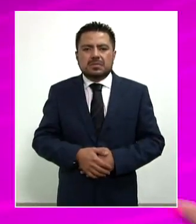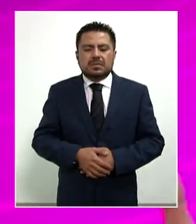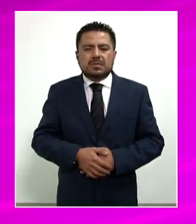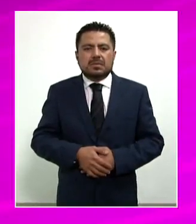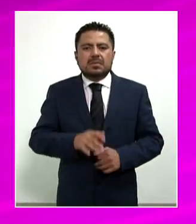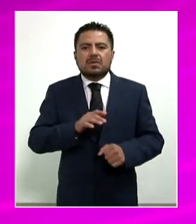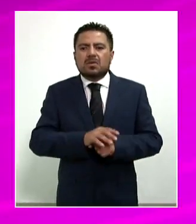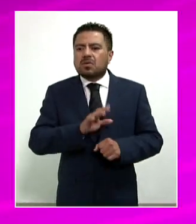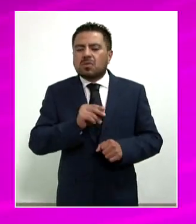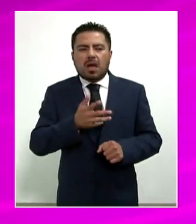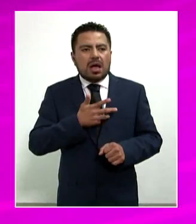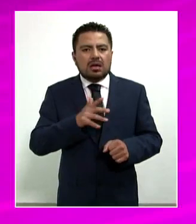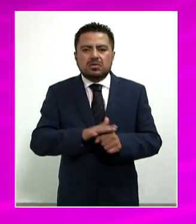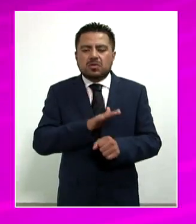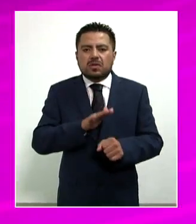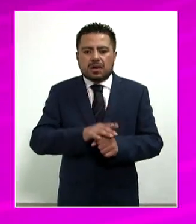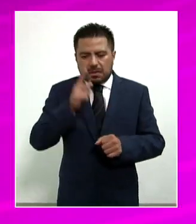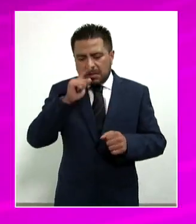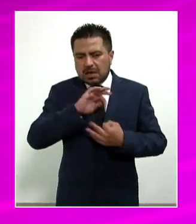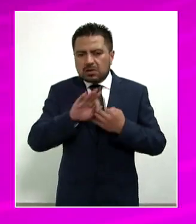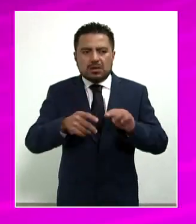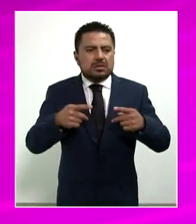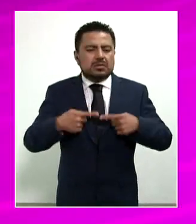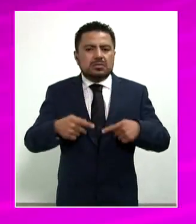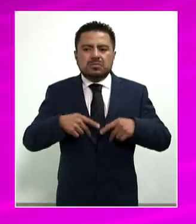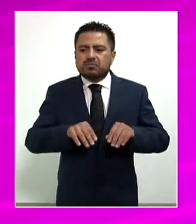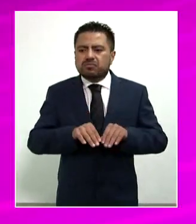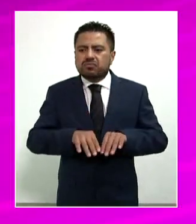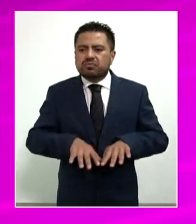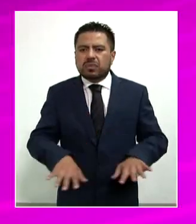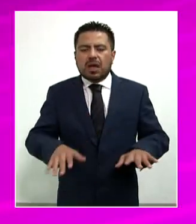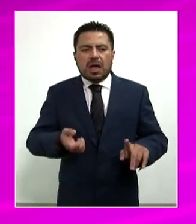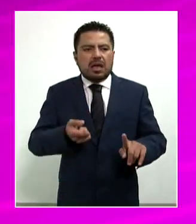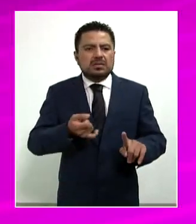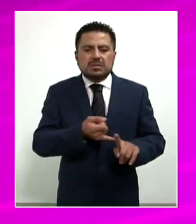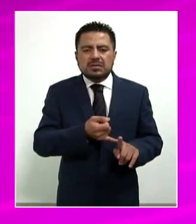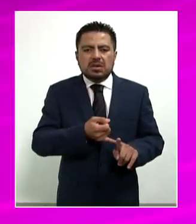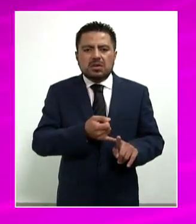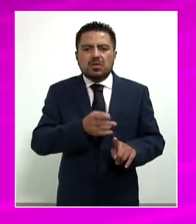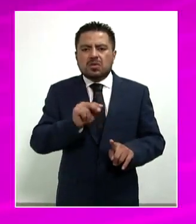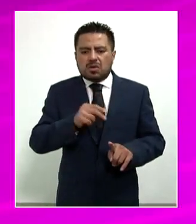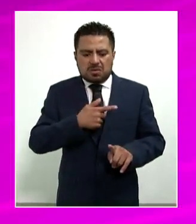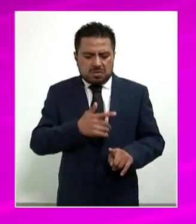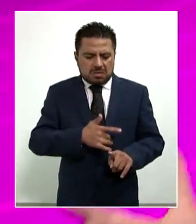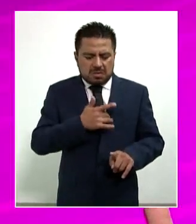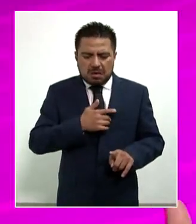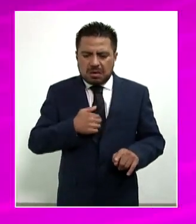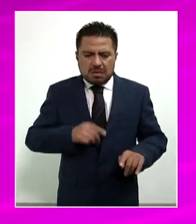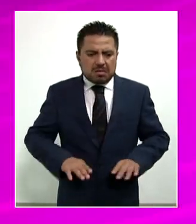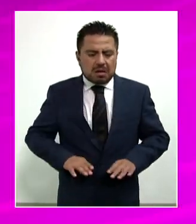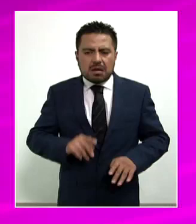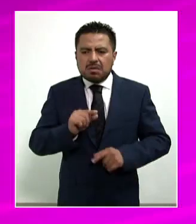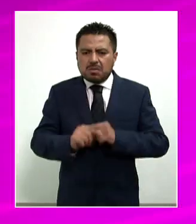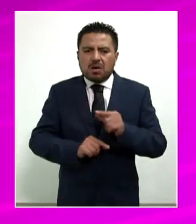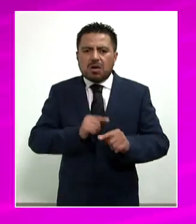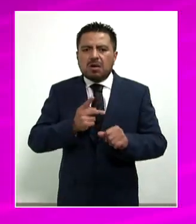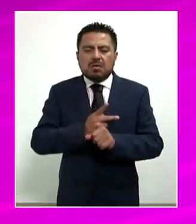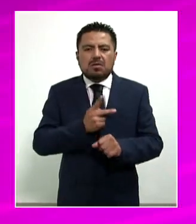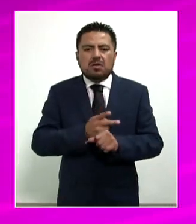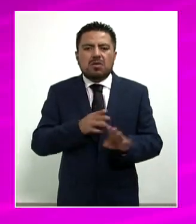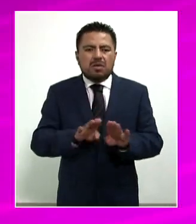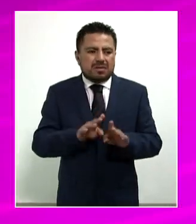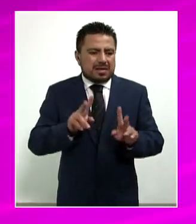pues de que no haya suficiente para todas las personas, que se distribuya de una forma que no me convenga. Pasa un poco eso con el tema de